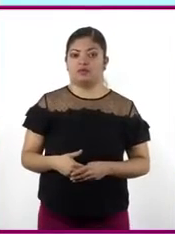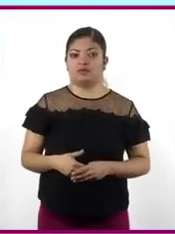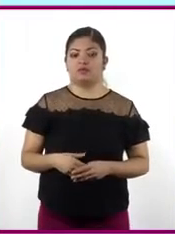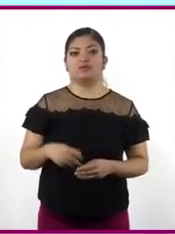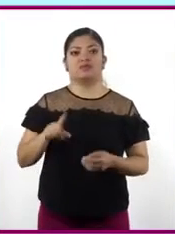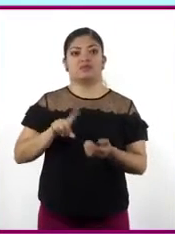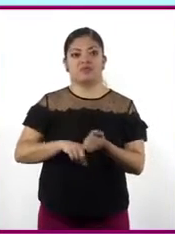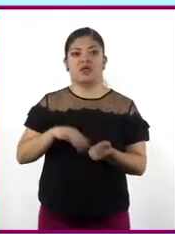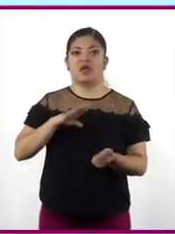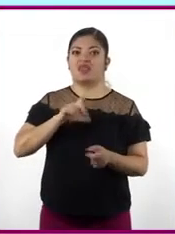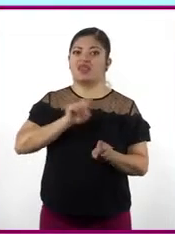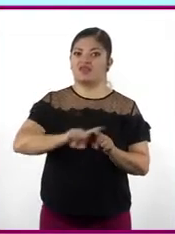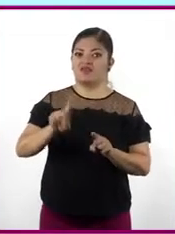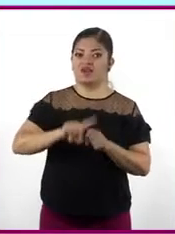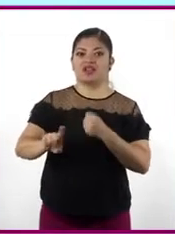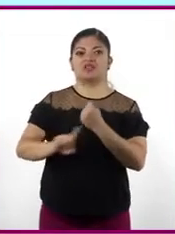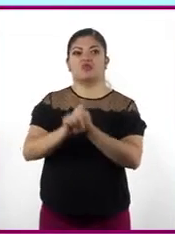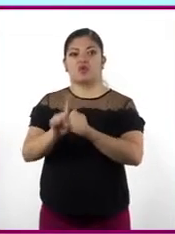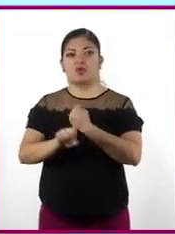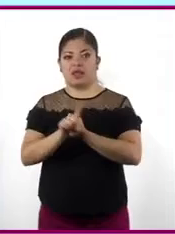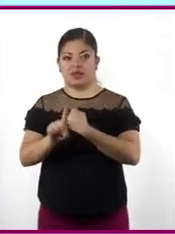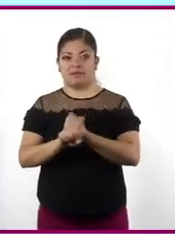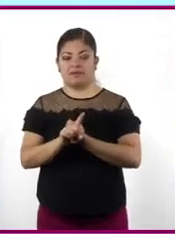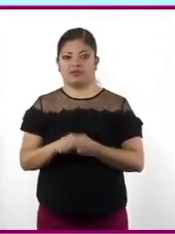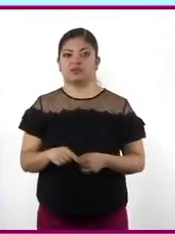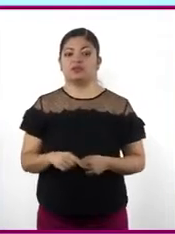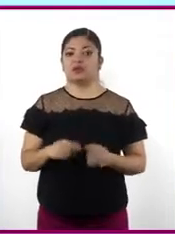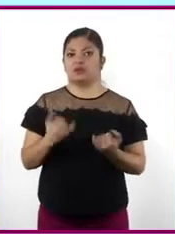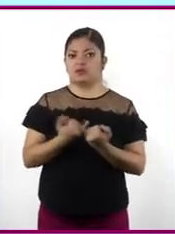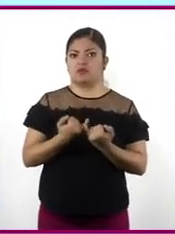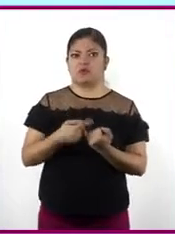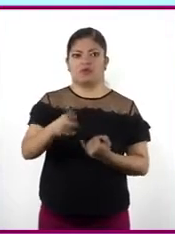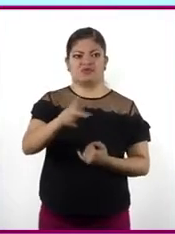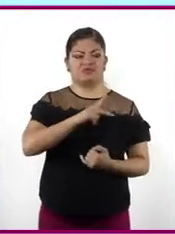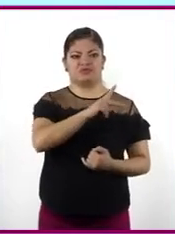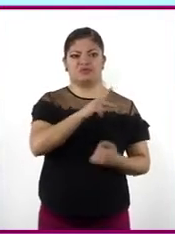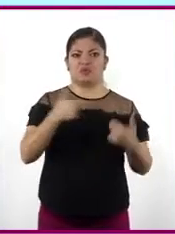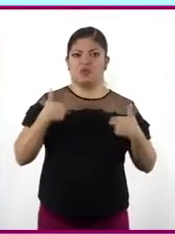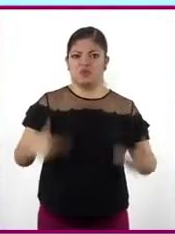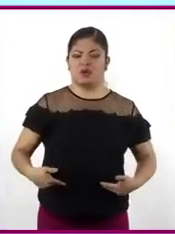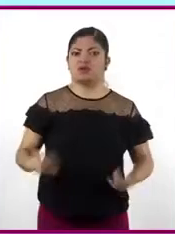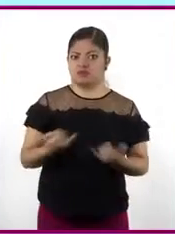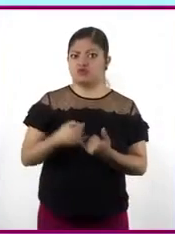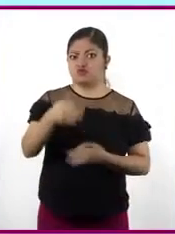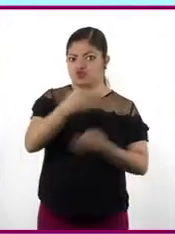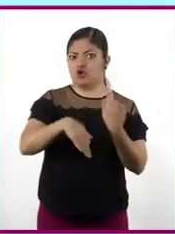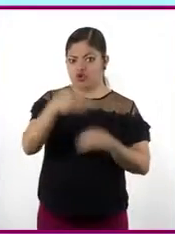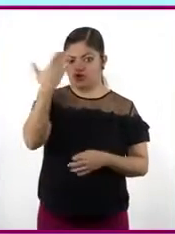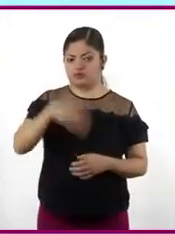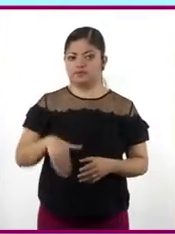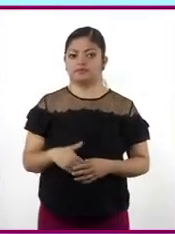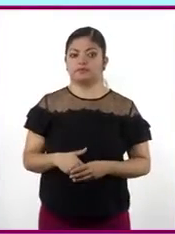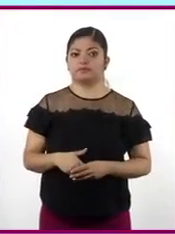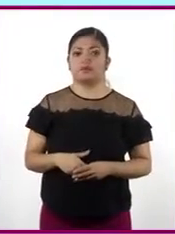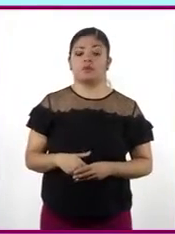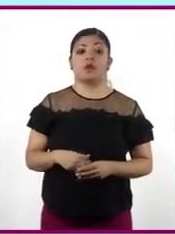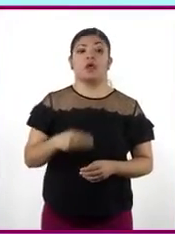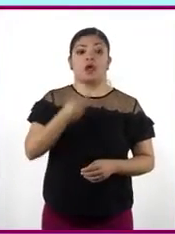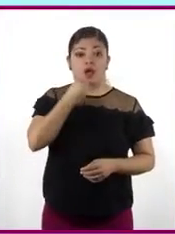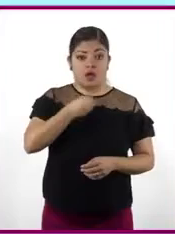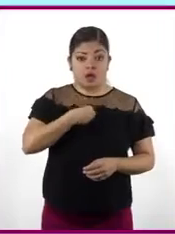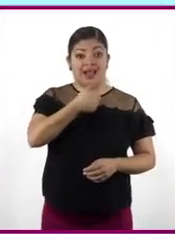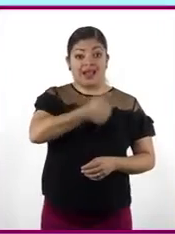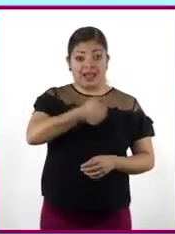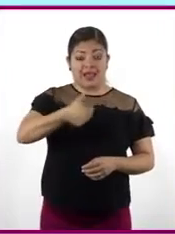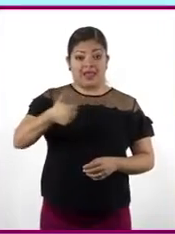Representan problemáticas que nos afectan como seres humanos y por tanto a todos nos conciernen. Aunque en efecto, a cada quien